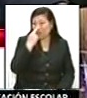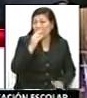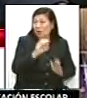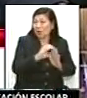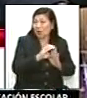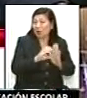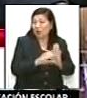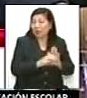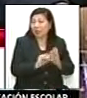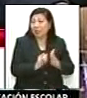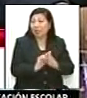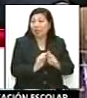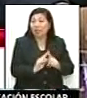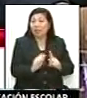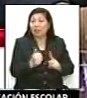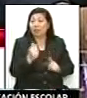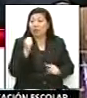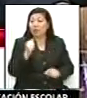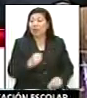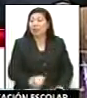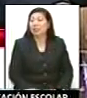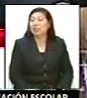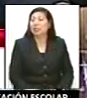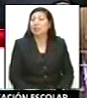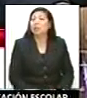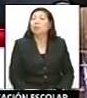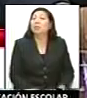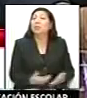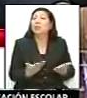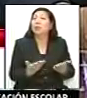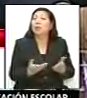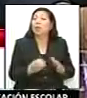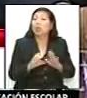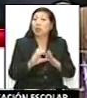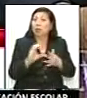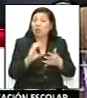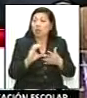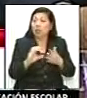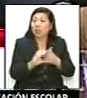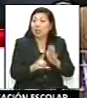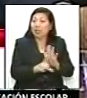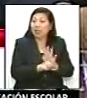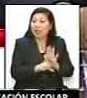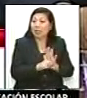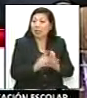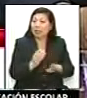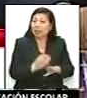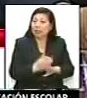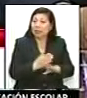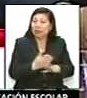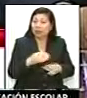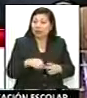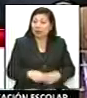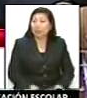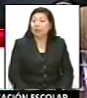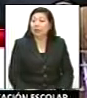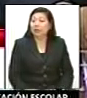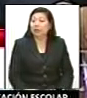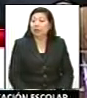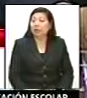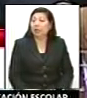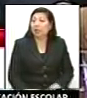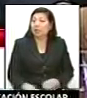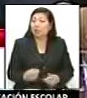constitucional porque, a diferencia de otros derechos, donde los códigos y las leyes de desarrollo de los propios códigos y